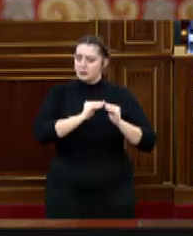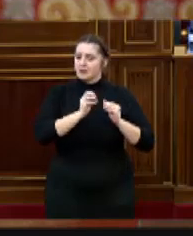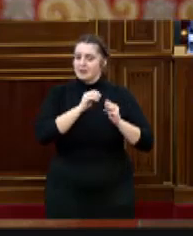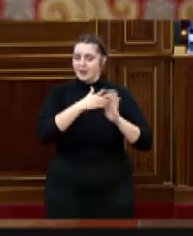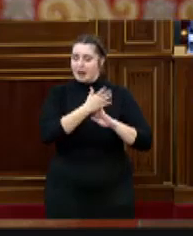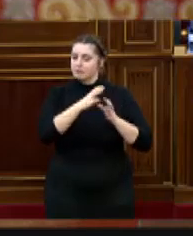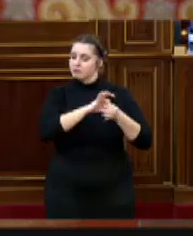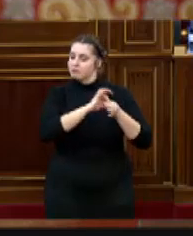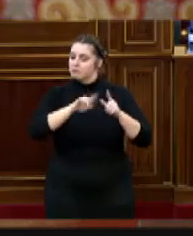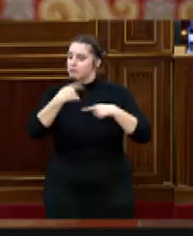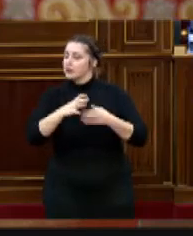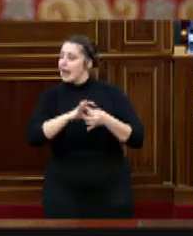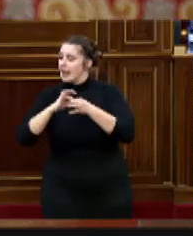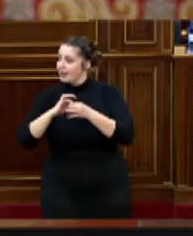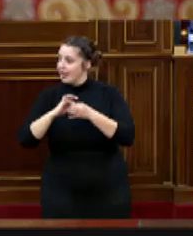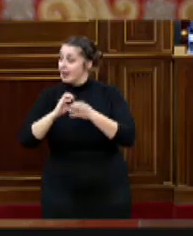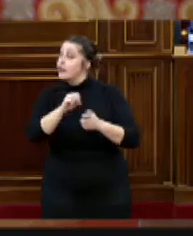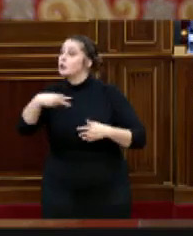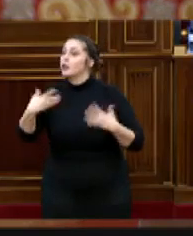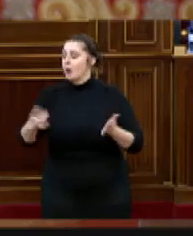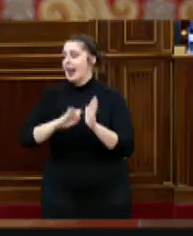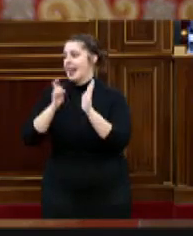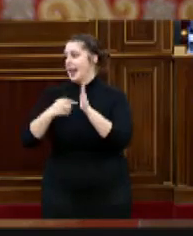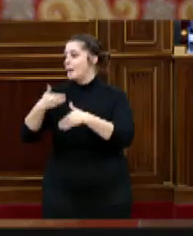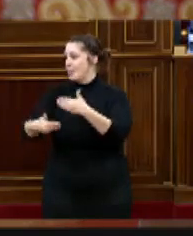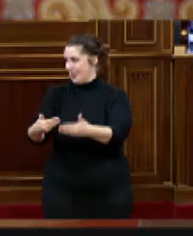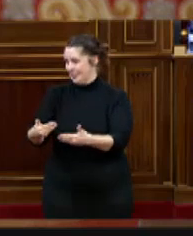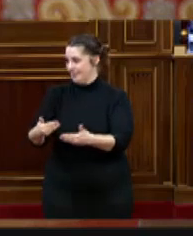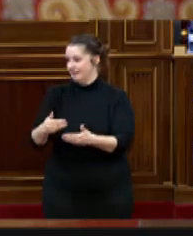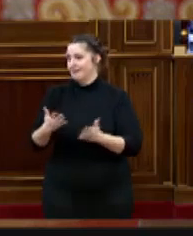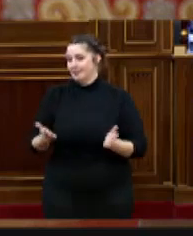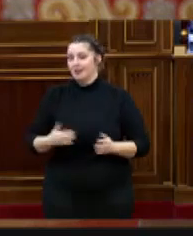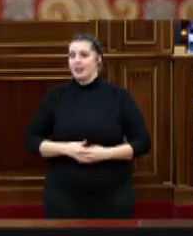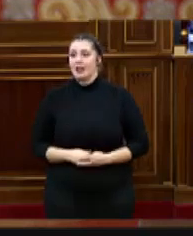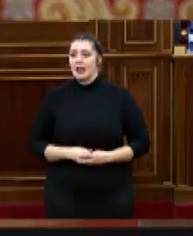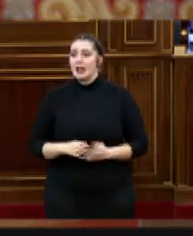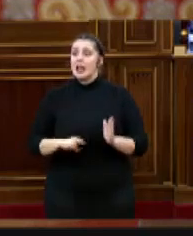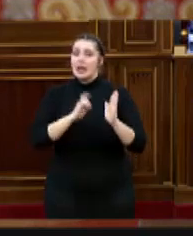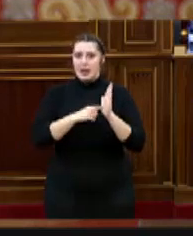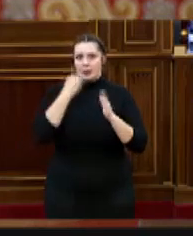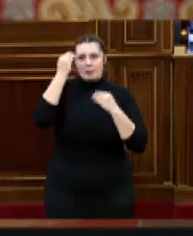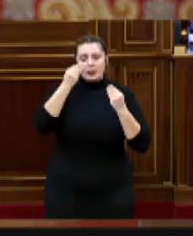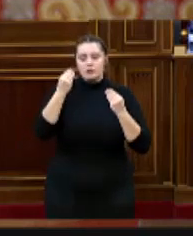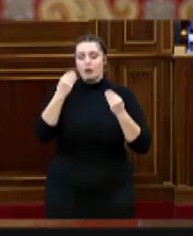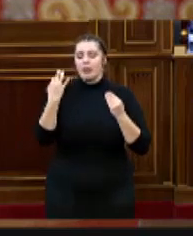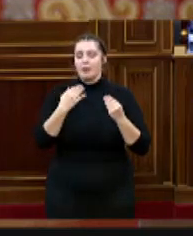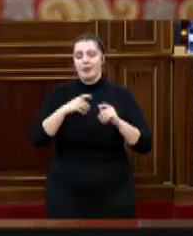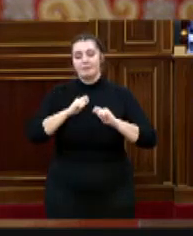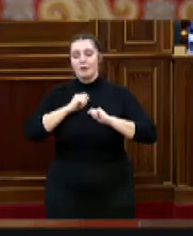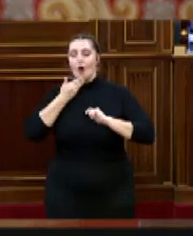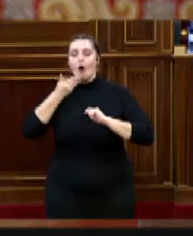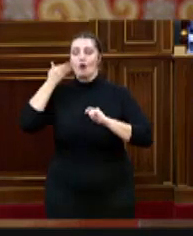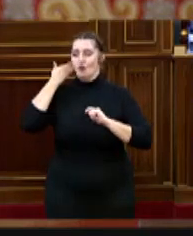resultado de esta ley en proceso es una ley de la que yo creo que debemos estar orgullosos